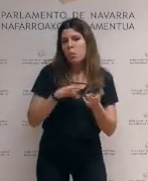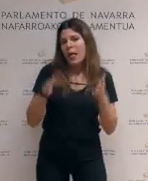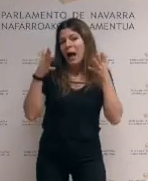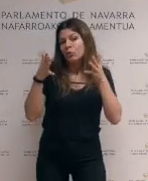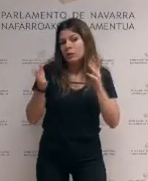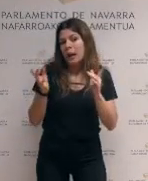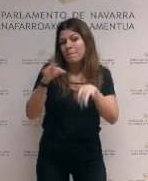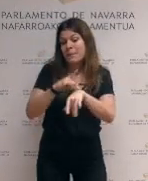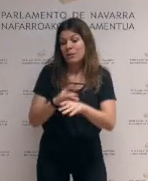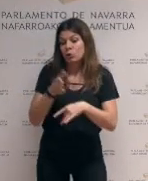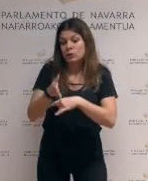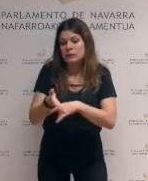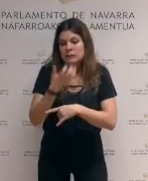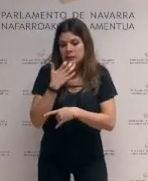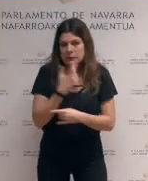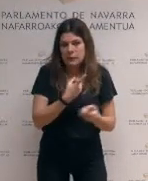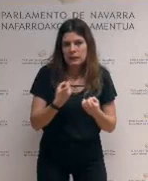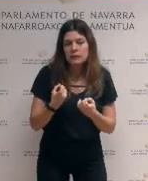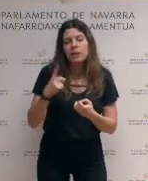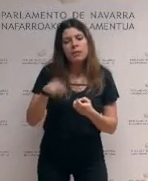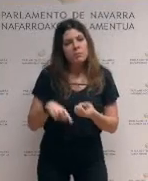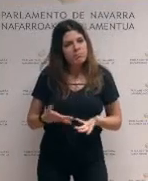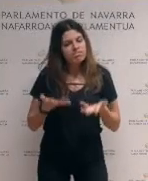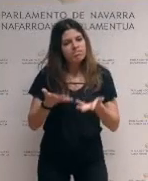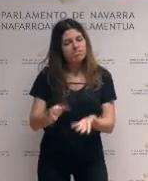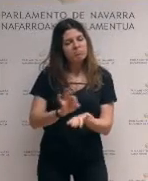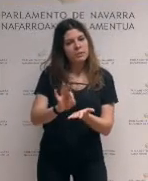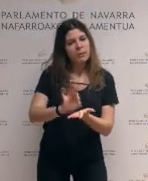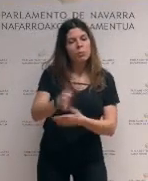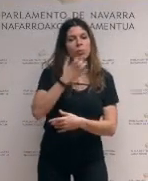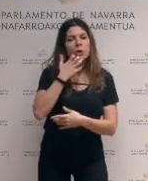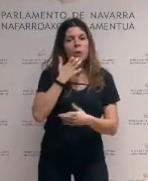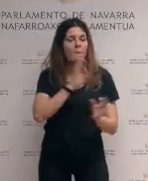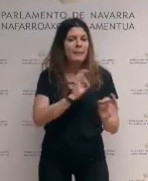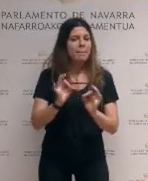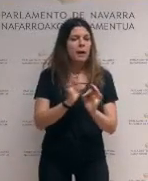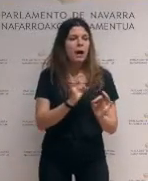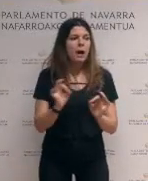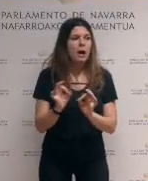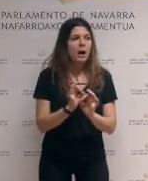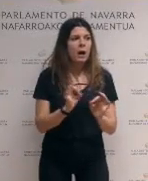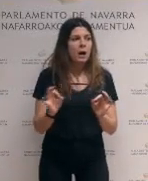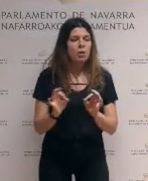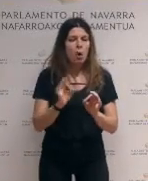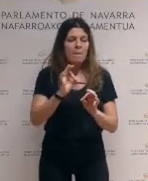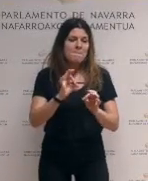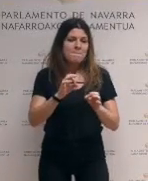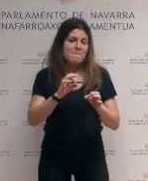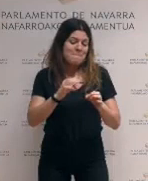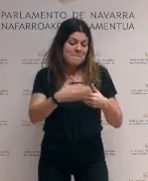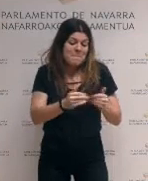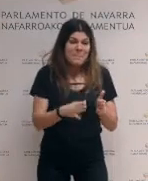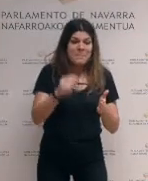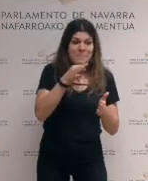lo consideran necesario y ofrecen servicios de, por ejemplo, preparación de pastilleros semanales y otras ayudas para las personas